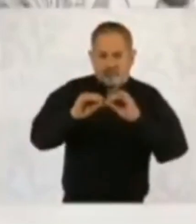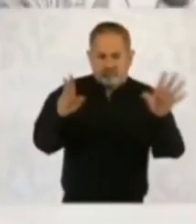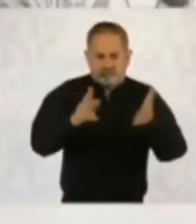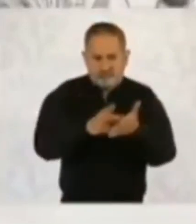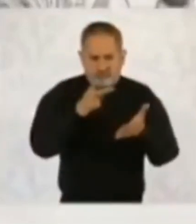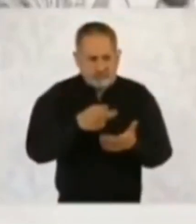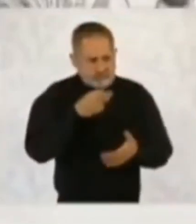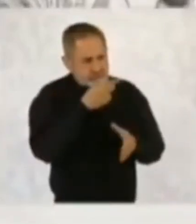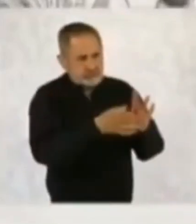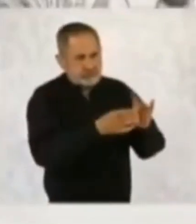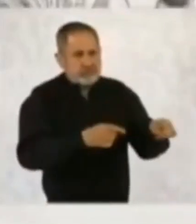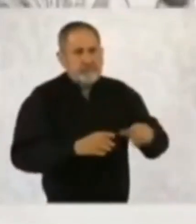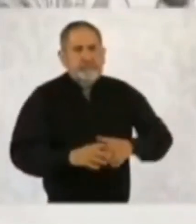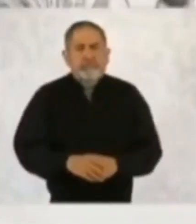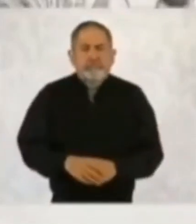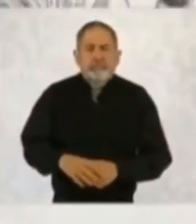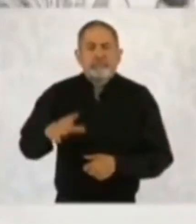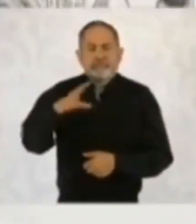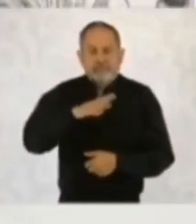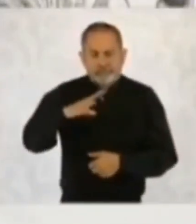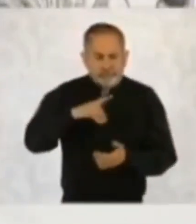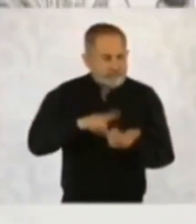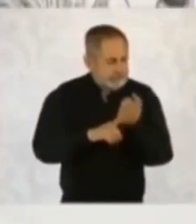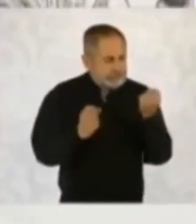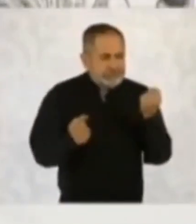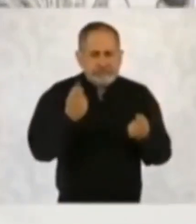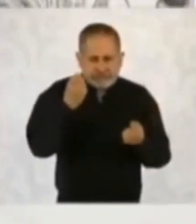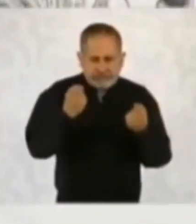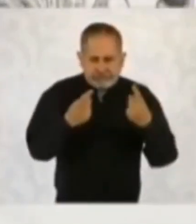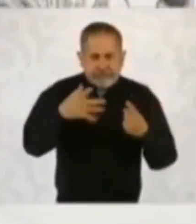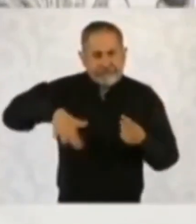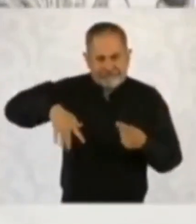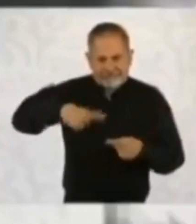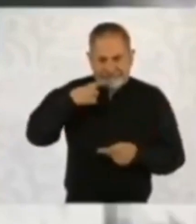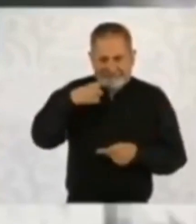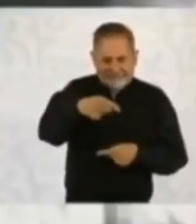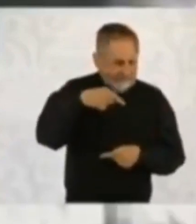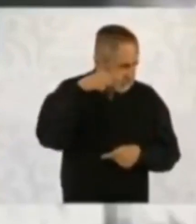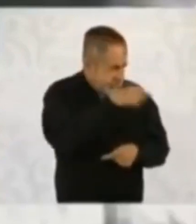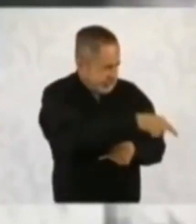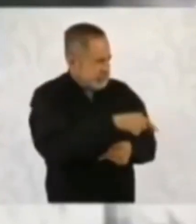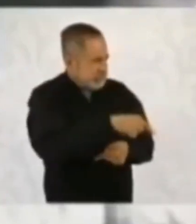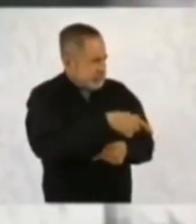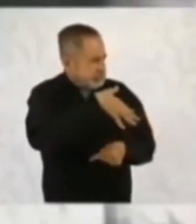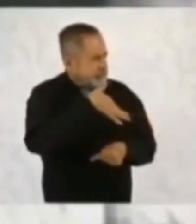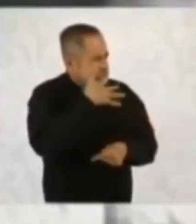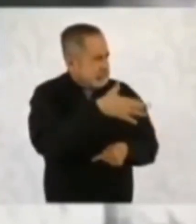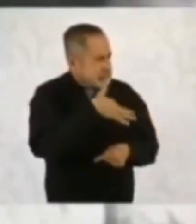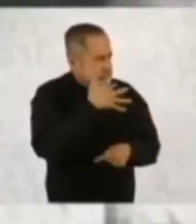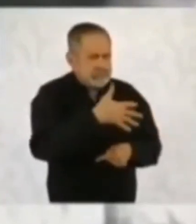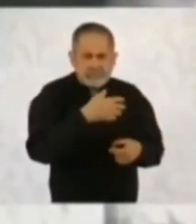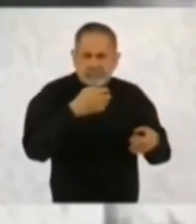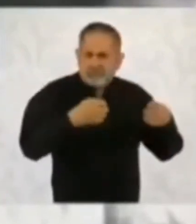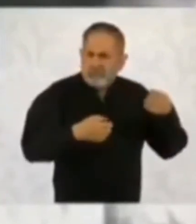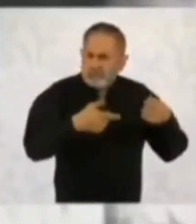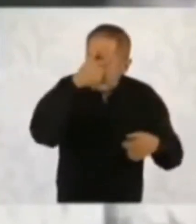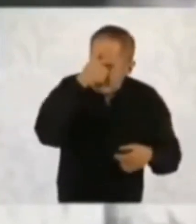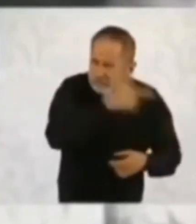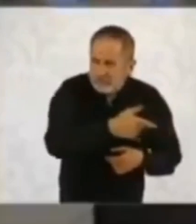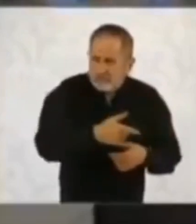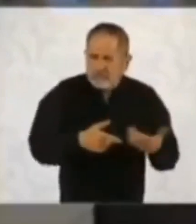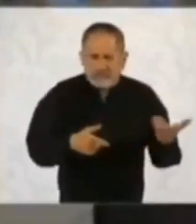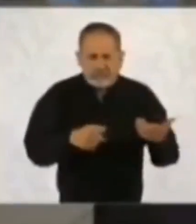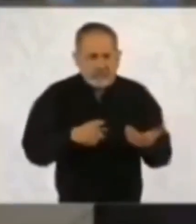frecuencia? Existen algunos casos como el que usted está planteando, donde nosotros hemos